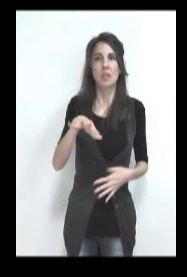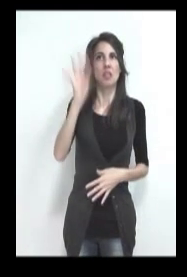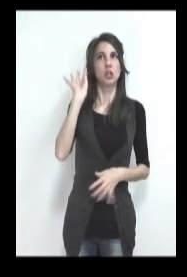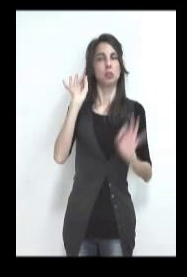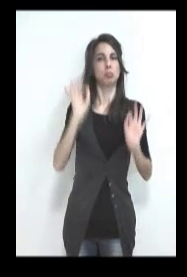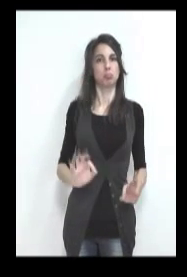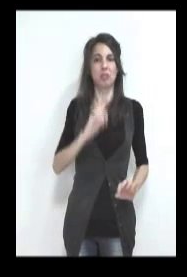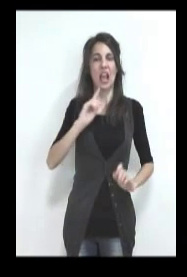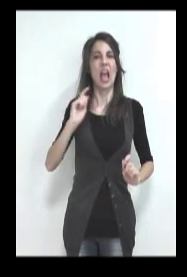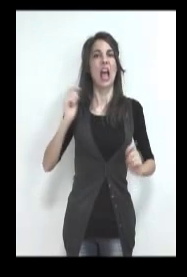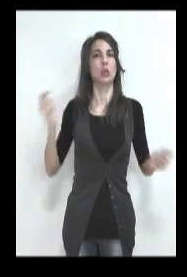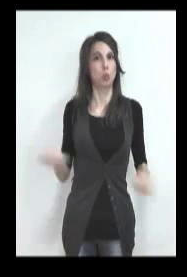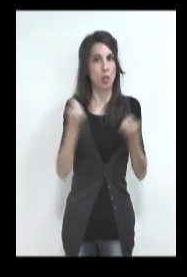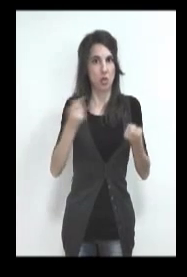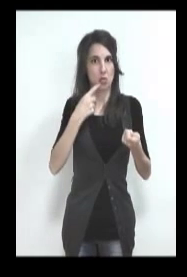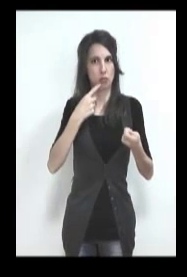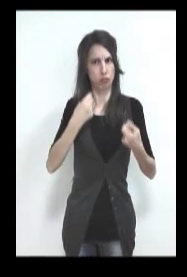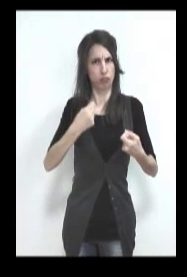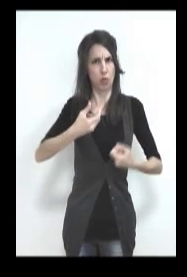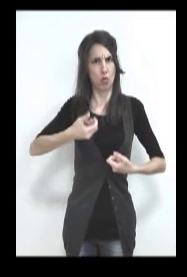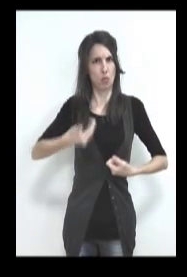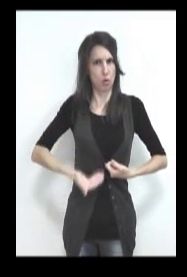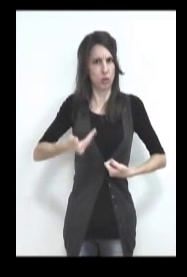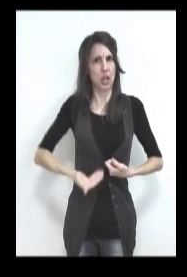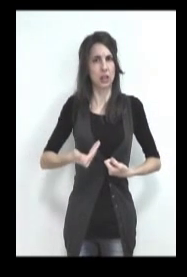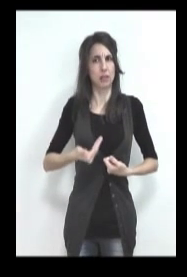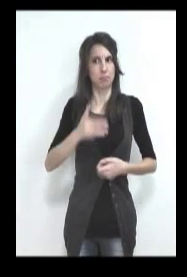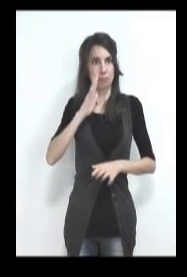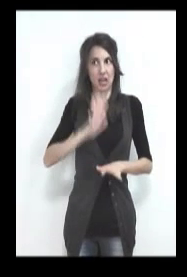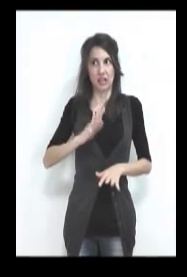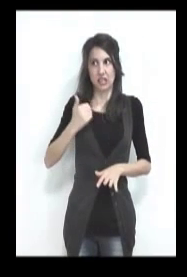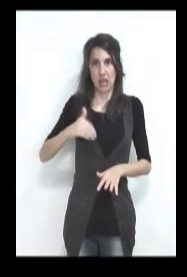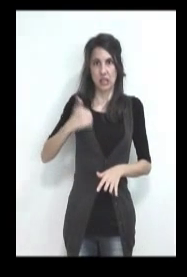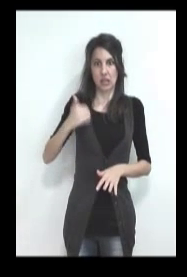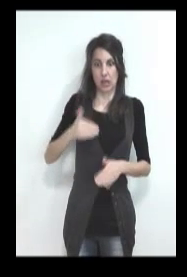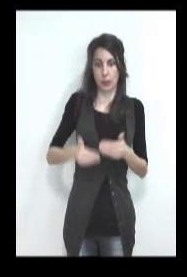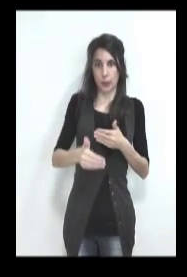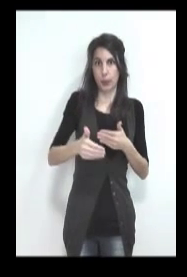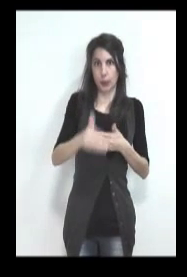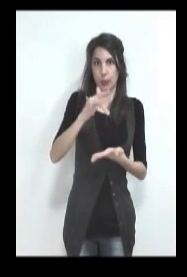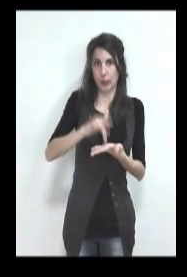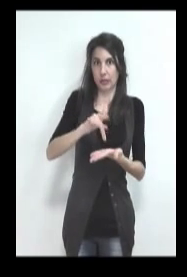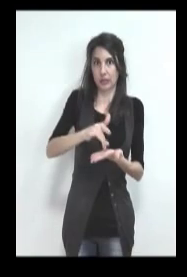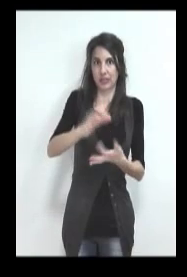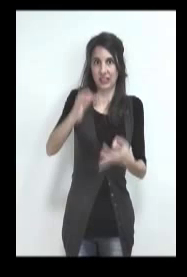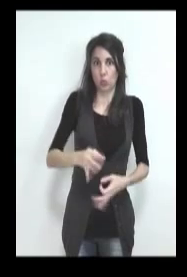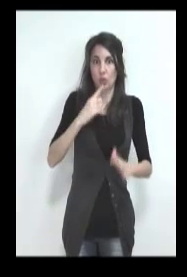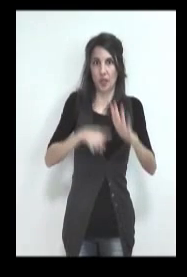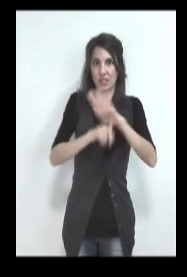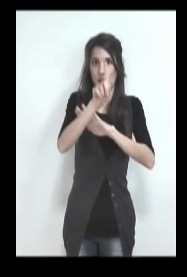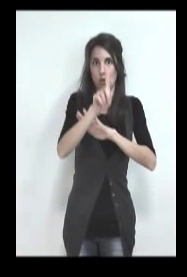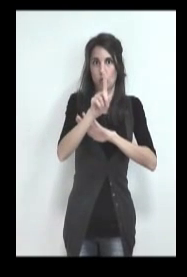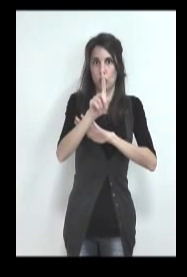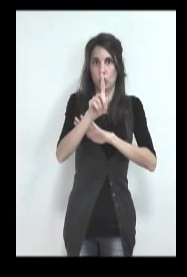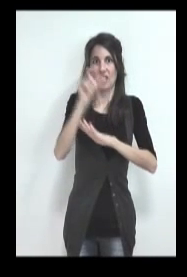actuación potente, que parece ser que está ocurriendo o que va a ocurrir más en estos desarrollos, esta evolución de